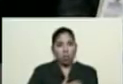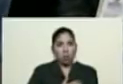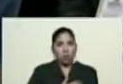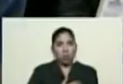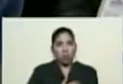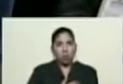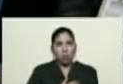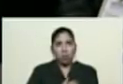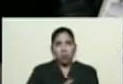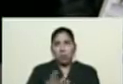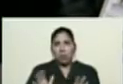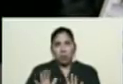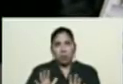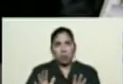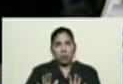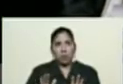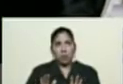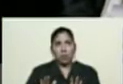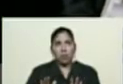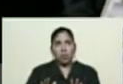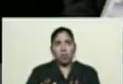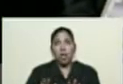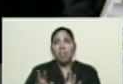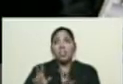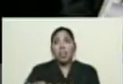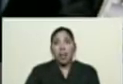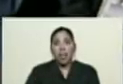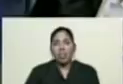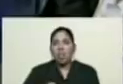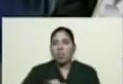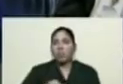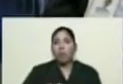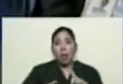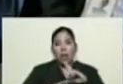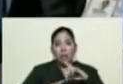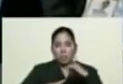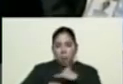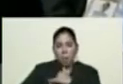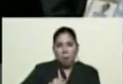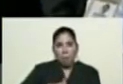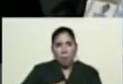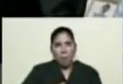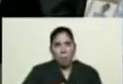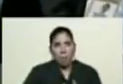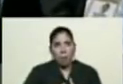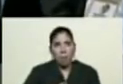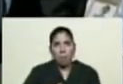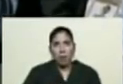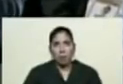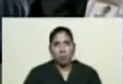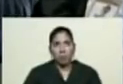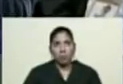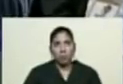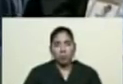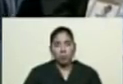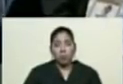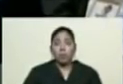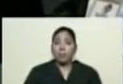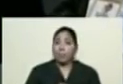ya recorriendo América Latina el secretario de Estado de los Estados Unidos, el señor Tillerson. Y